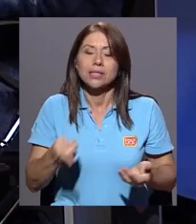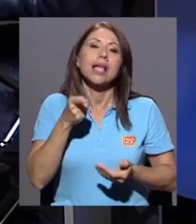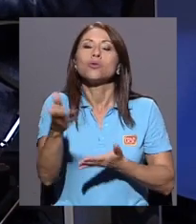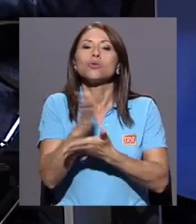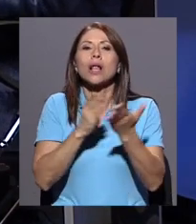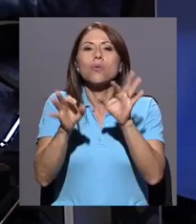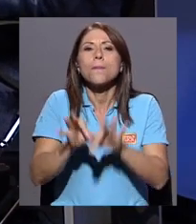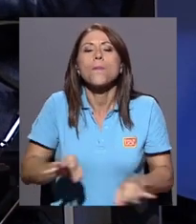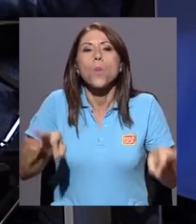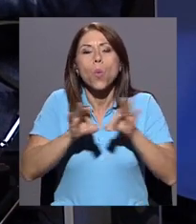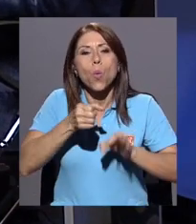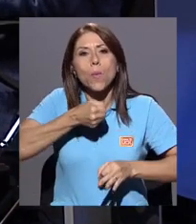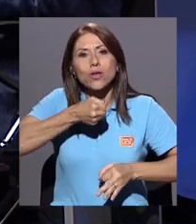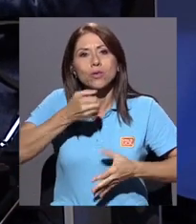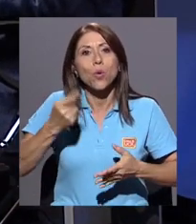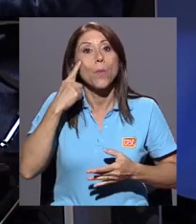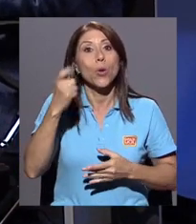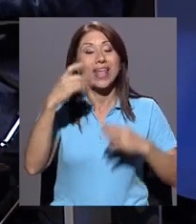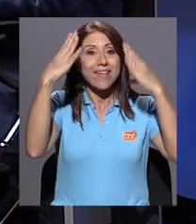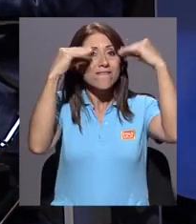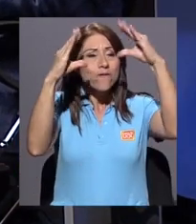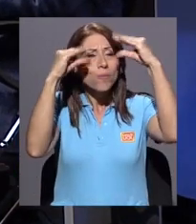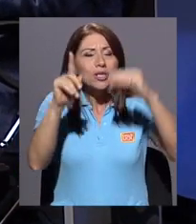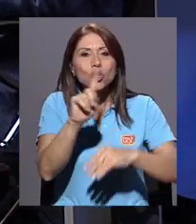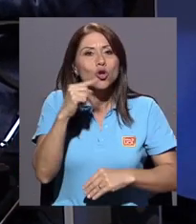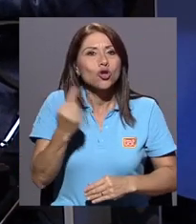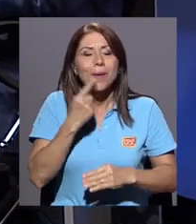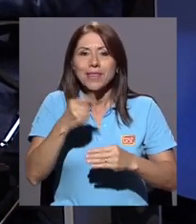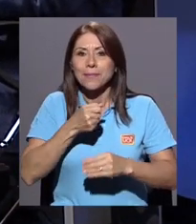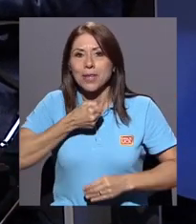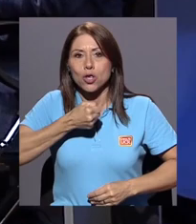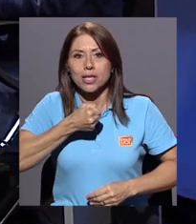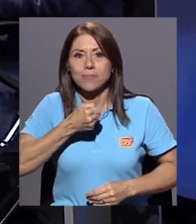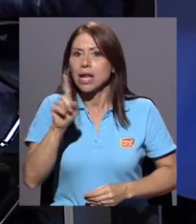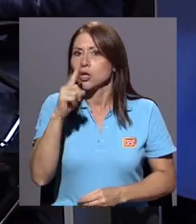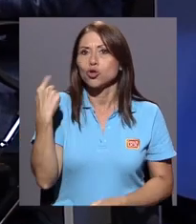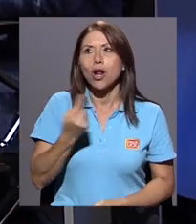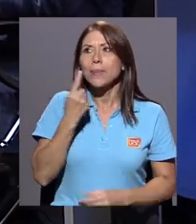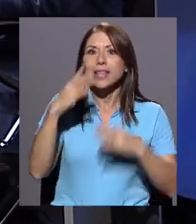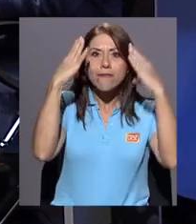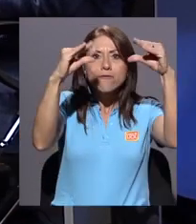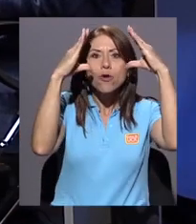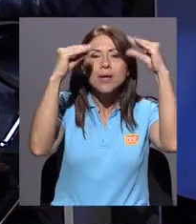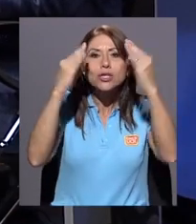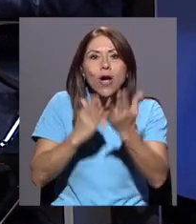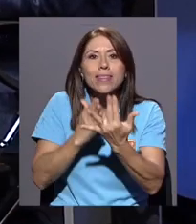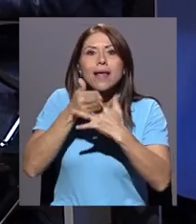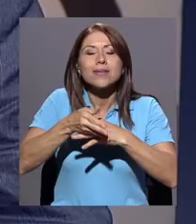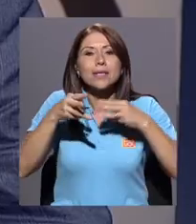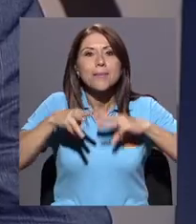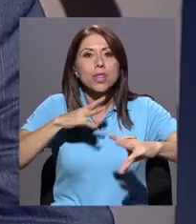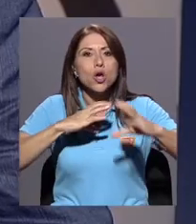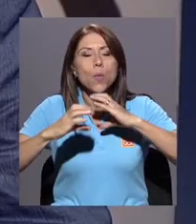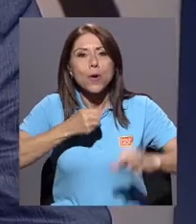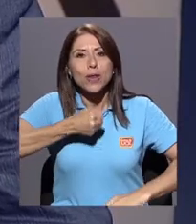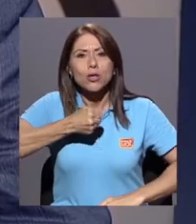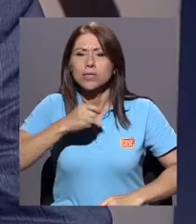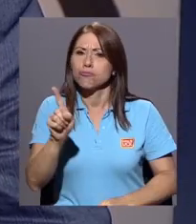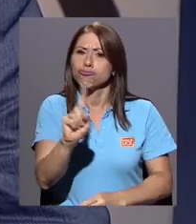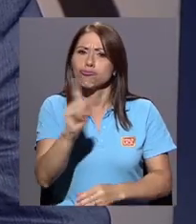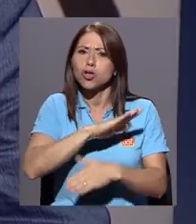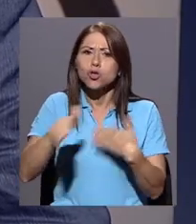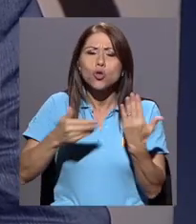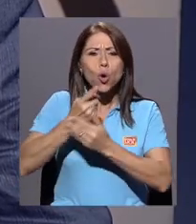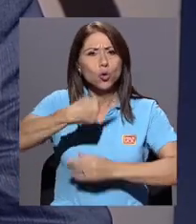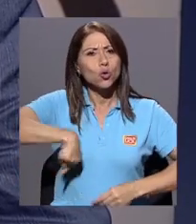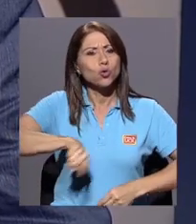en día, porque la información fluye más allá del periodismo, no debería ser una virtud solamente periodística, debería ser una virtud de todos nosotros